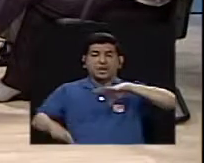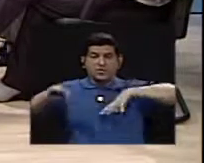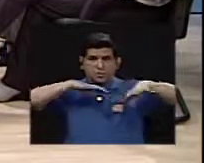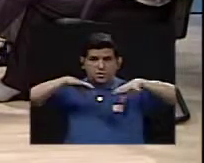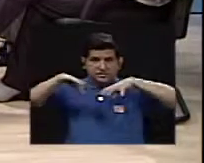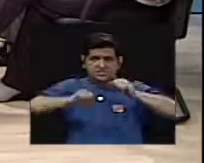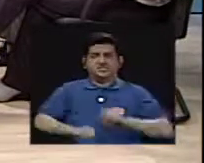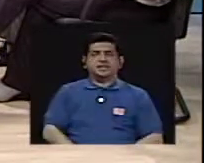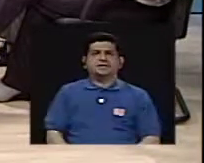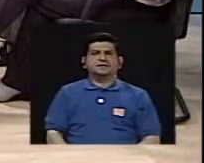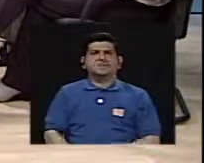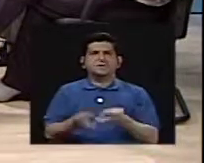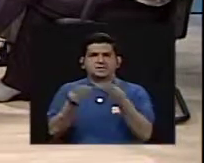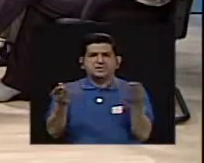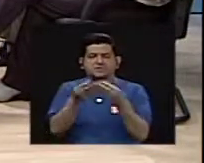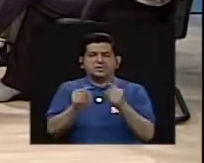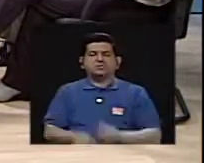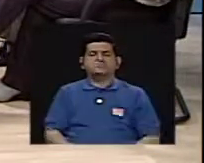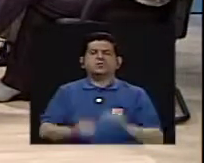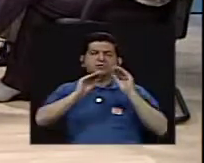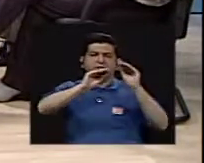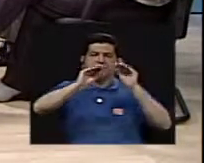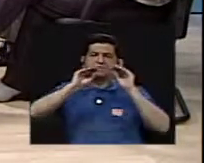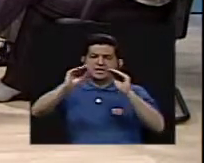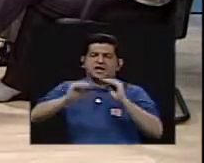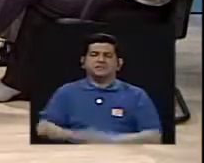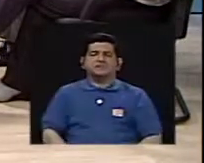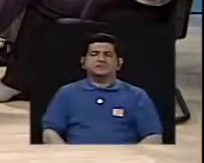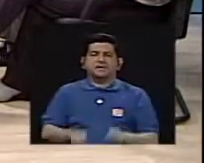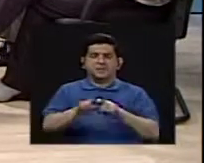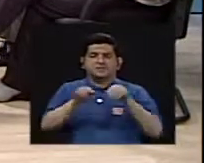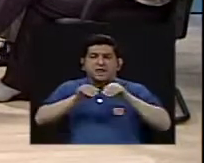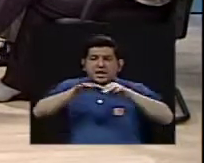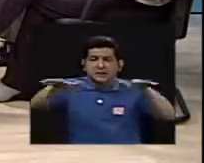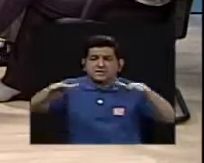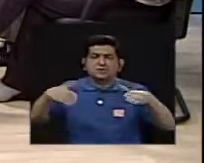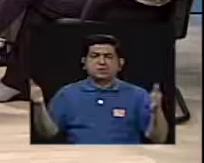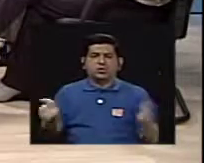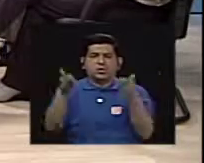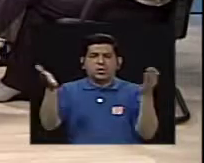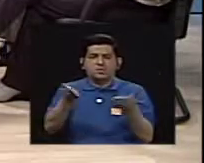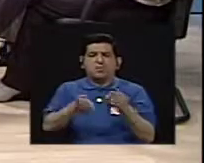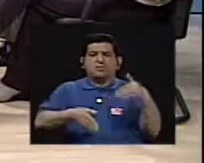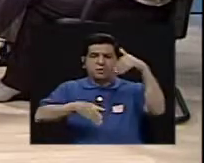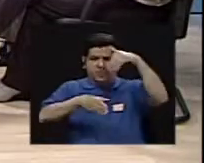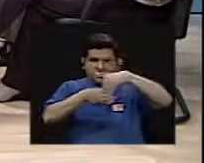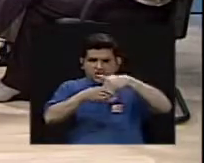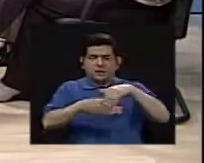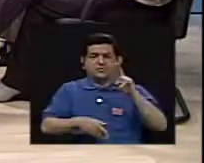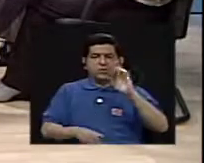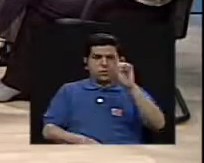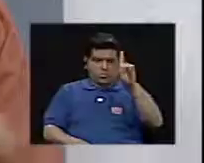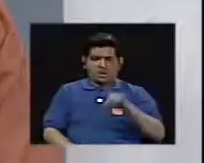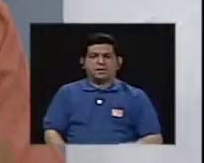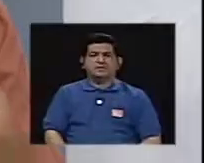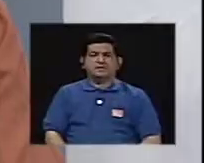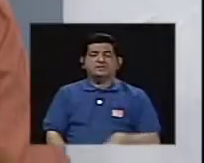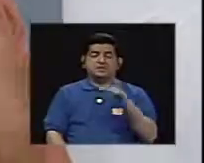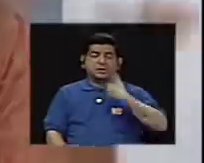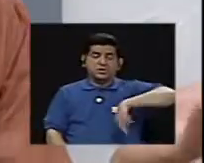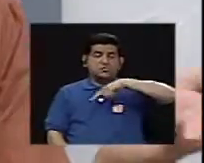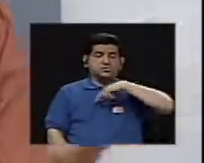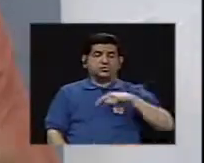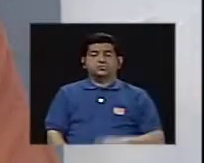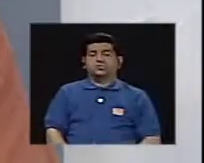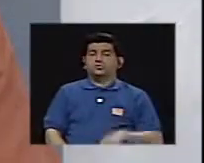es una actividad de producción para docencia, producción, claro, para extensión, producción para la promoción de la universidad, tampoco podemos simplemente